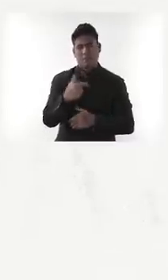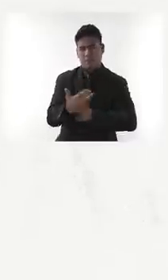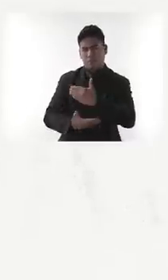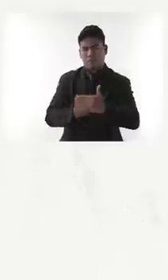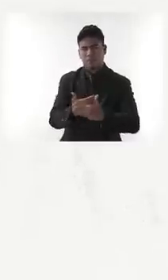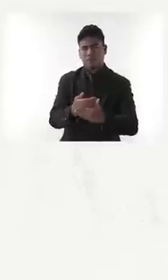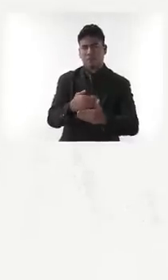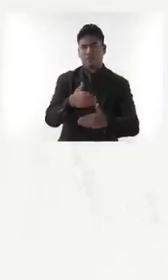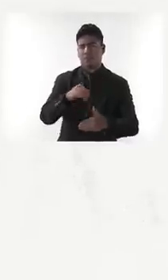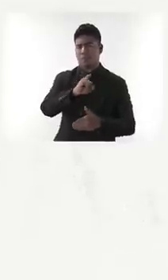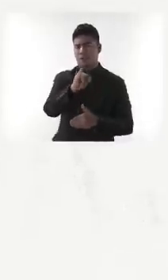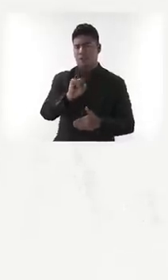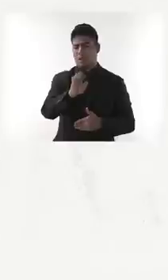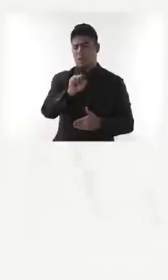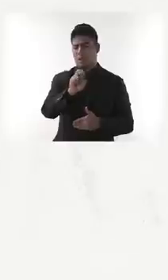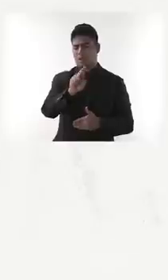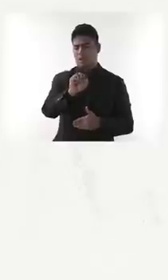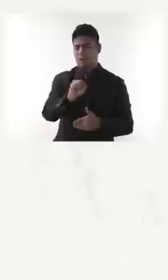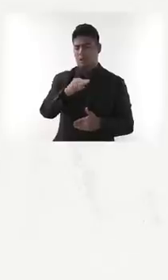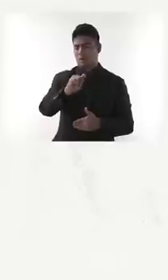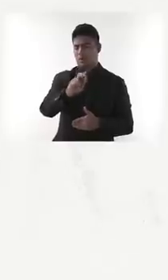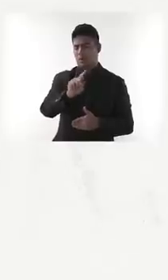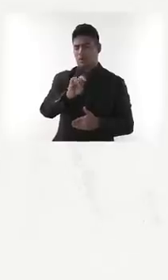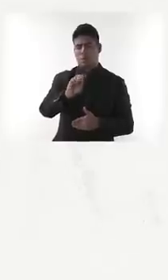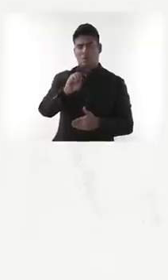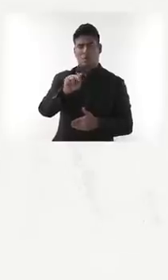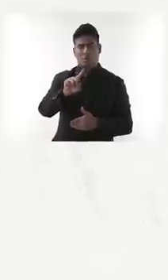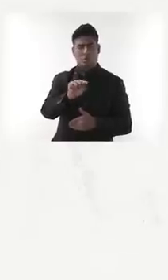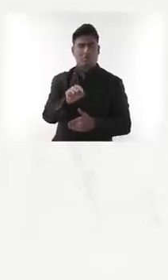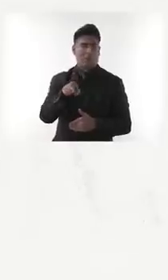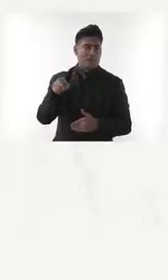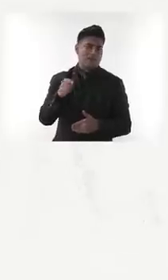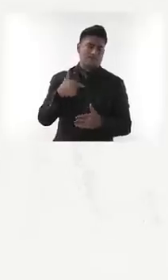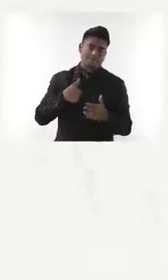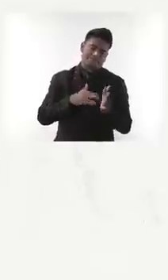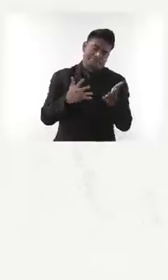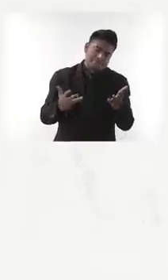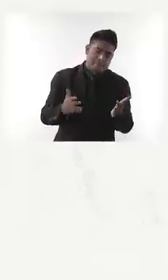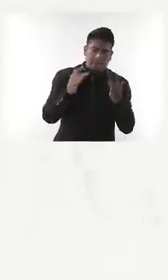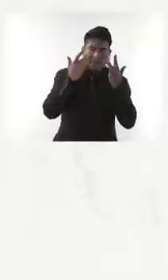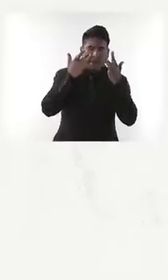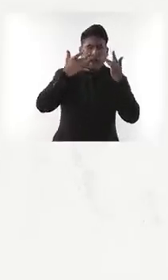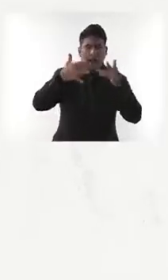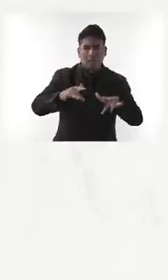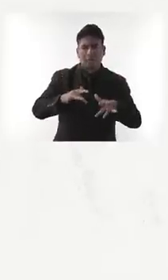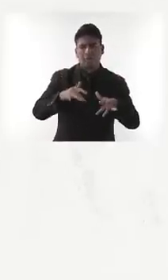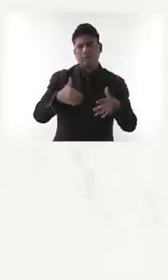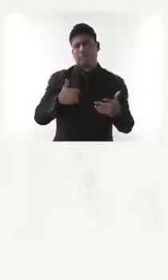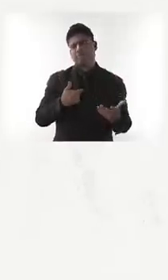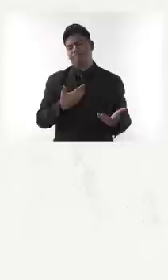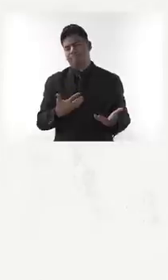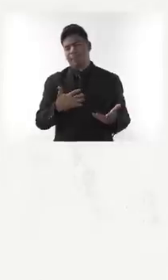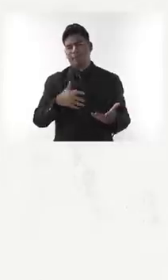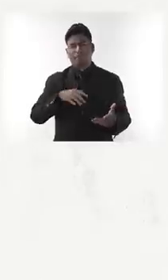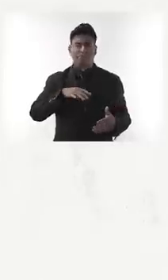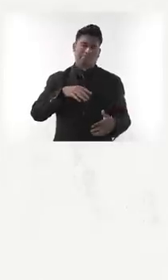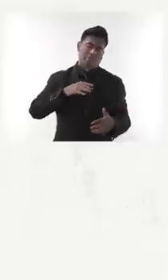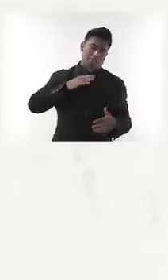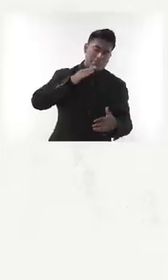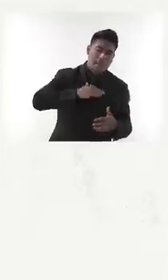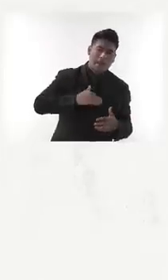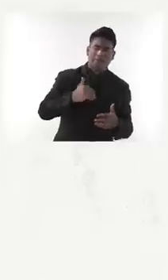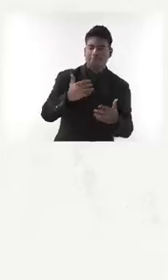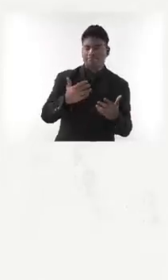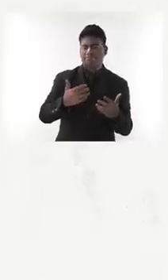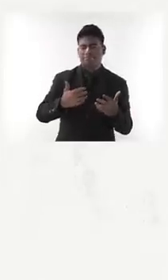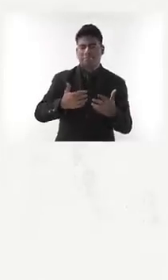quien desafortunadamente declinó participar en este comité, comentando que de cualquier